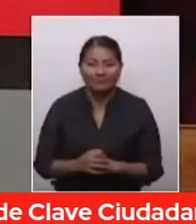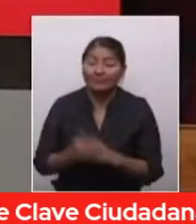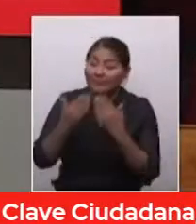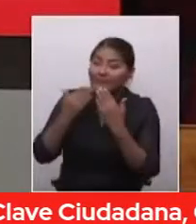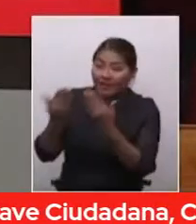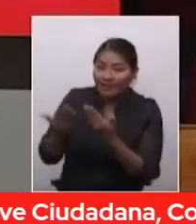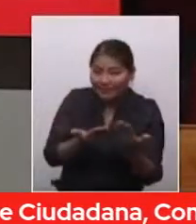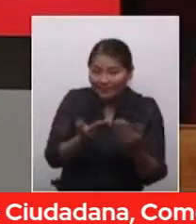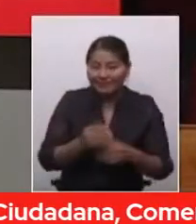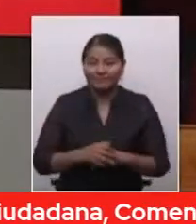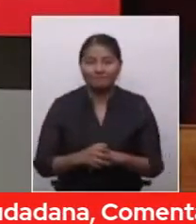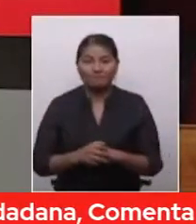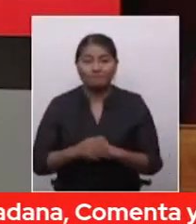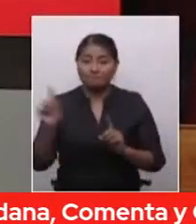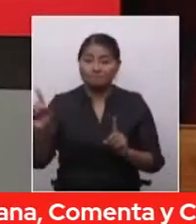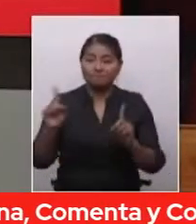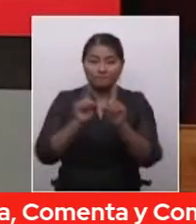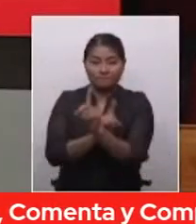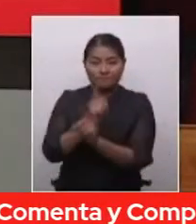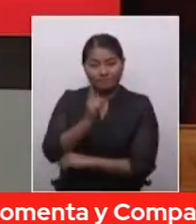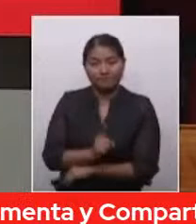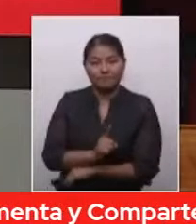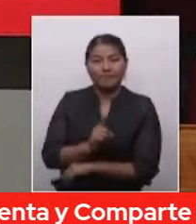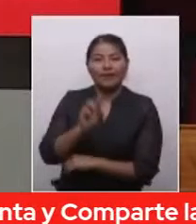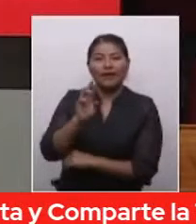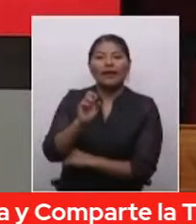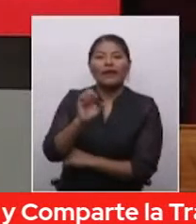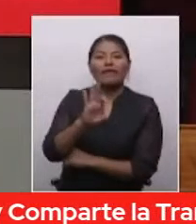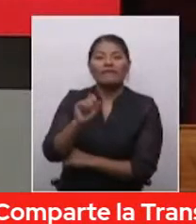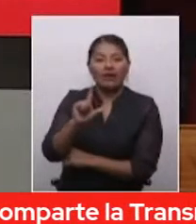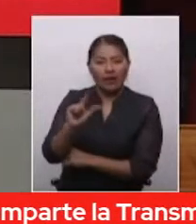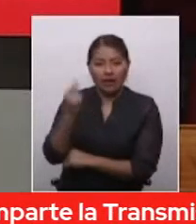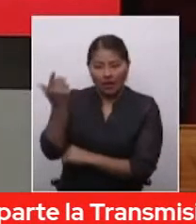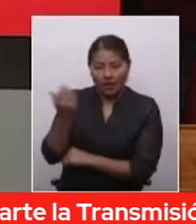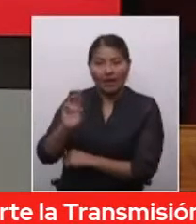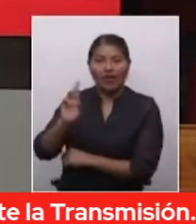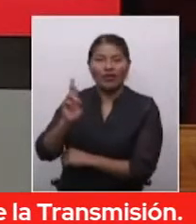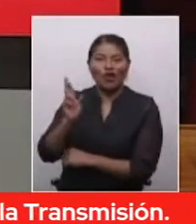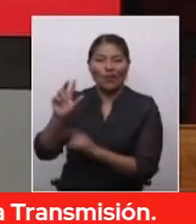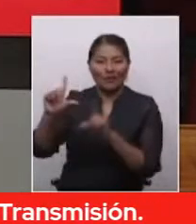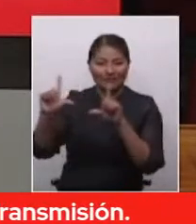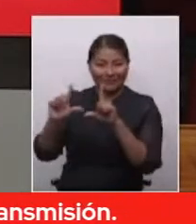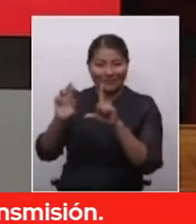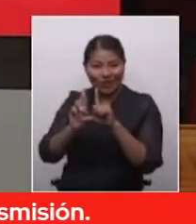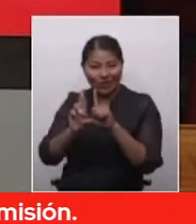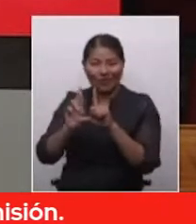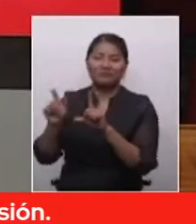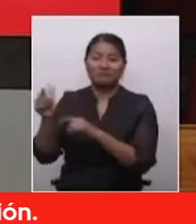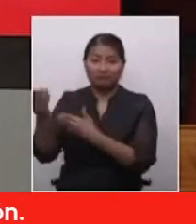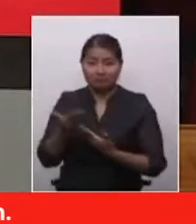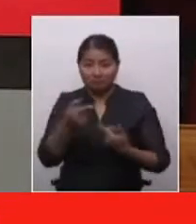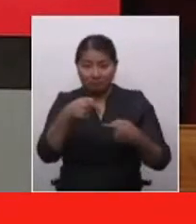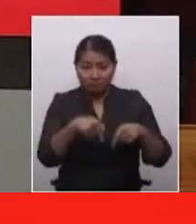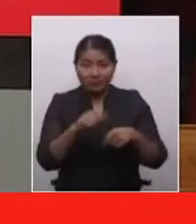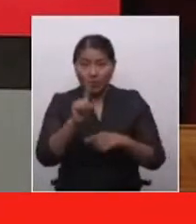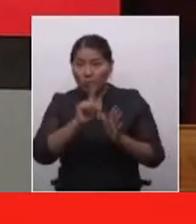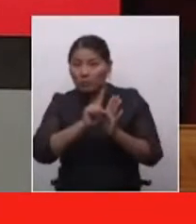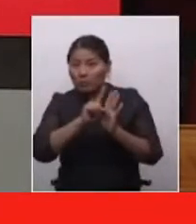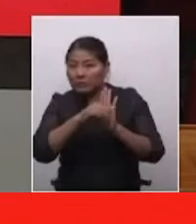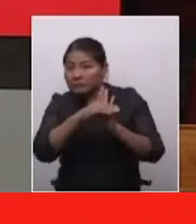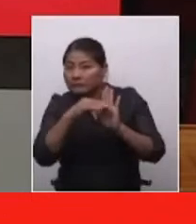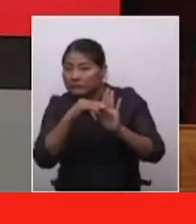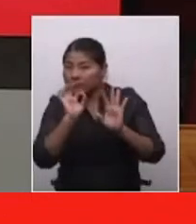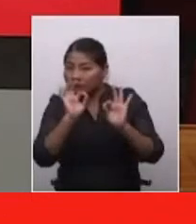Chejade. Turno ahora del candidato Rafael López Aliaga, de Renovación Popular, para que en 1:30... cierre